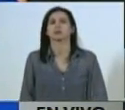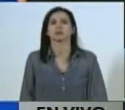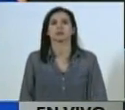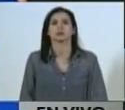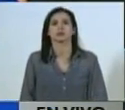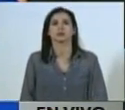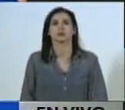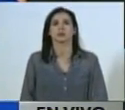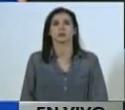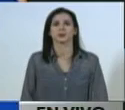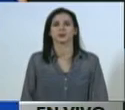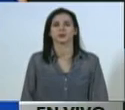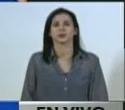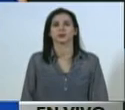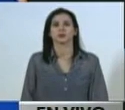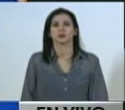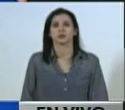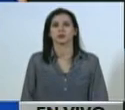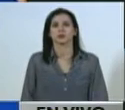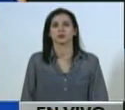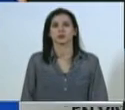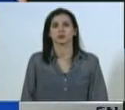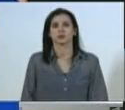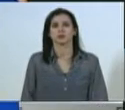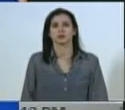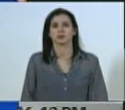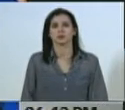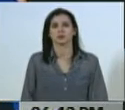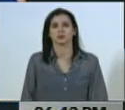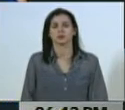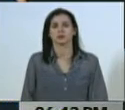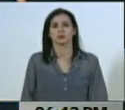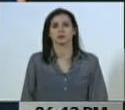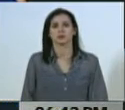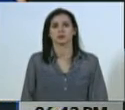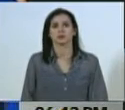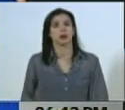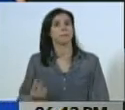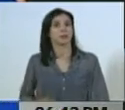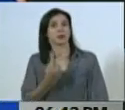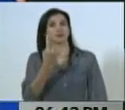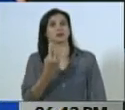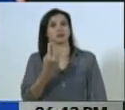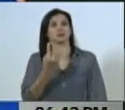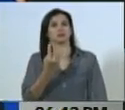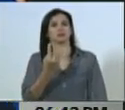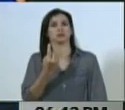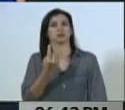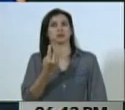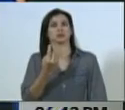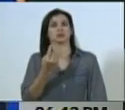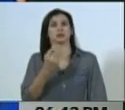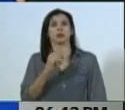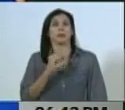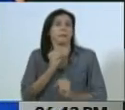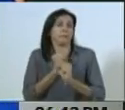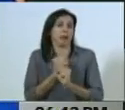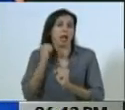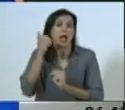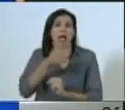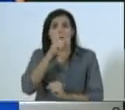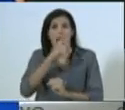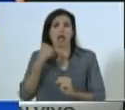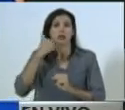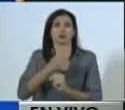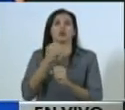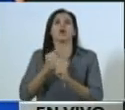it re-established confidence in OPEC and its member states. Por primera vez pudimos, después de mucho tiempo, restaurar